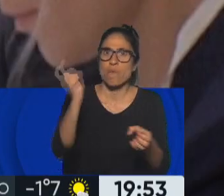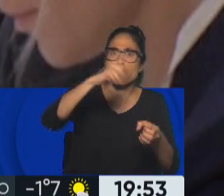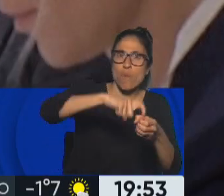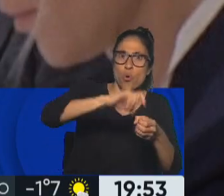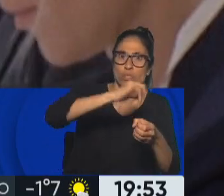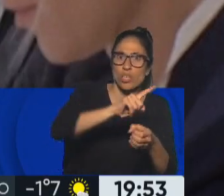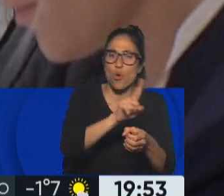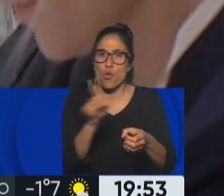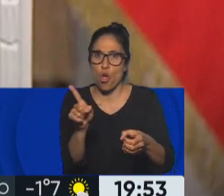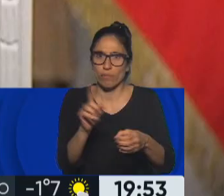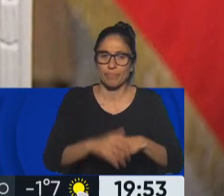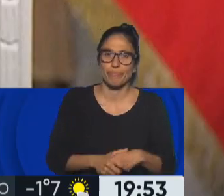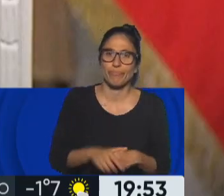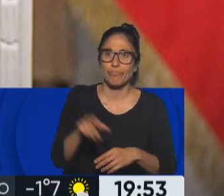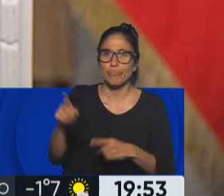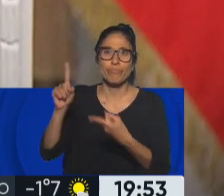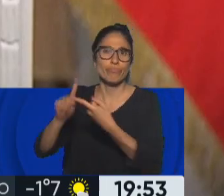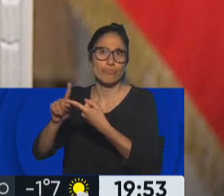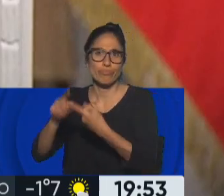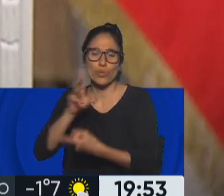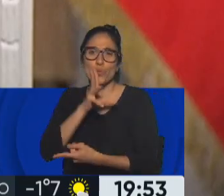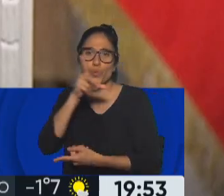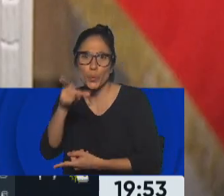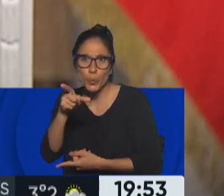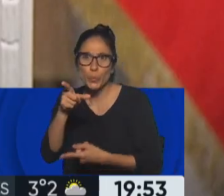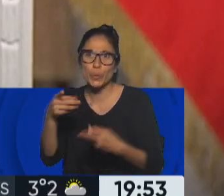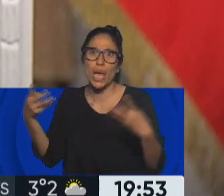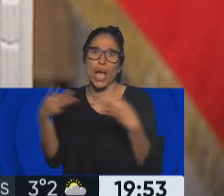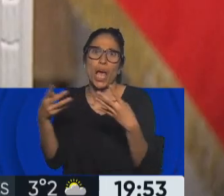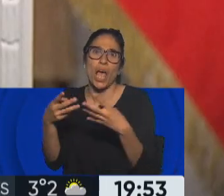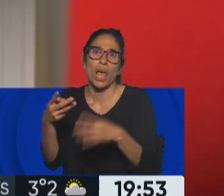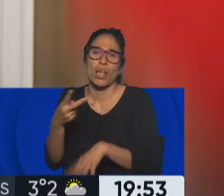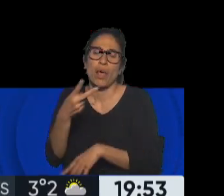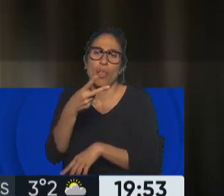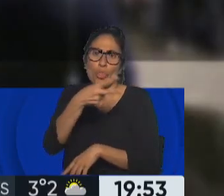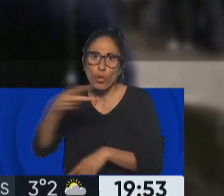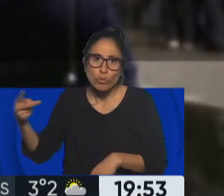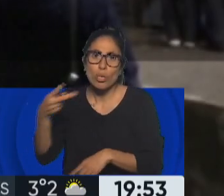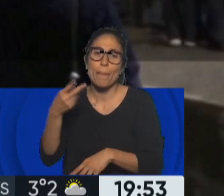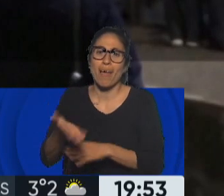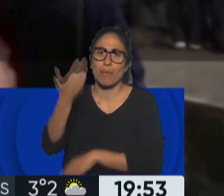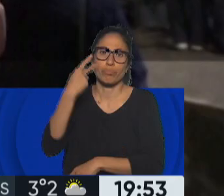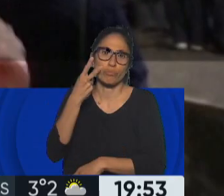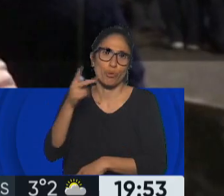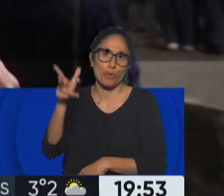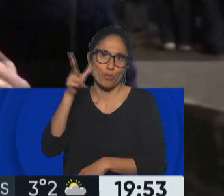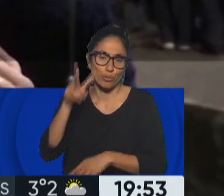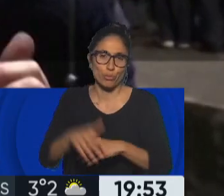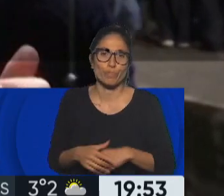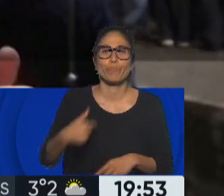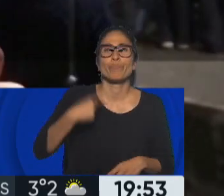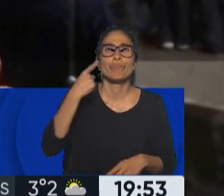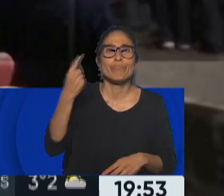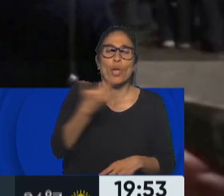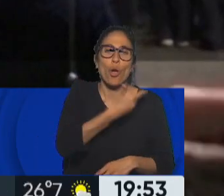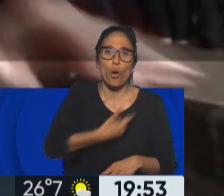turbulentas relaciones que mantiene con Rusia, país con el que libró una guerra de 2 semanas en 2008. And I think the Georgian government